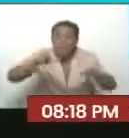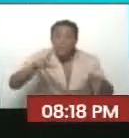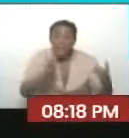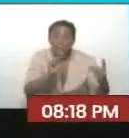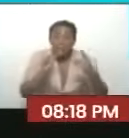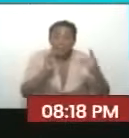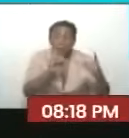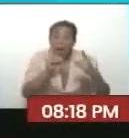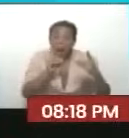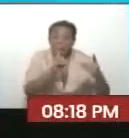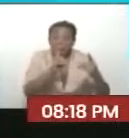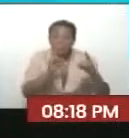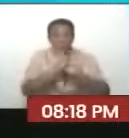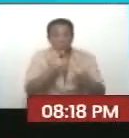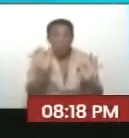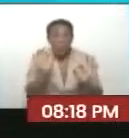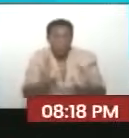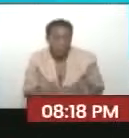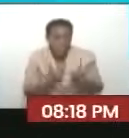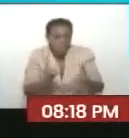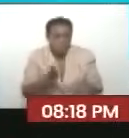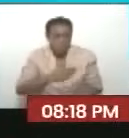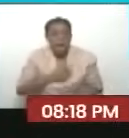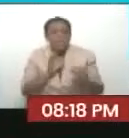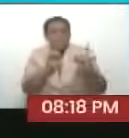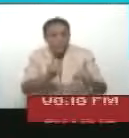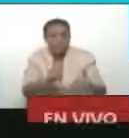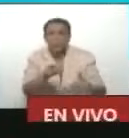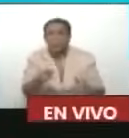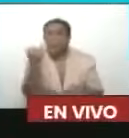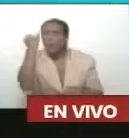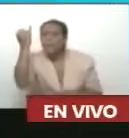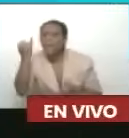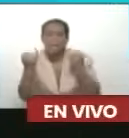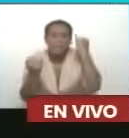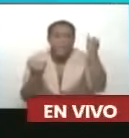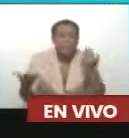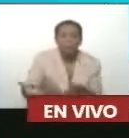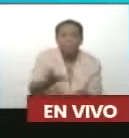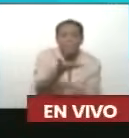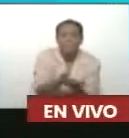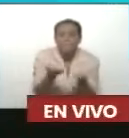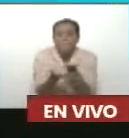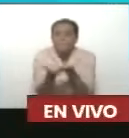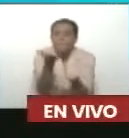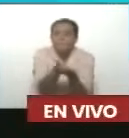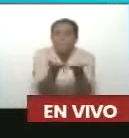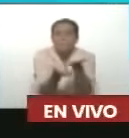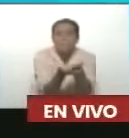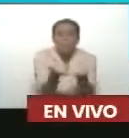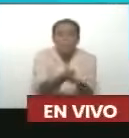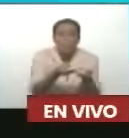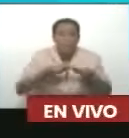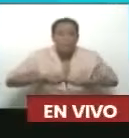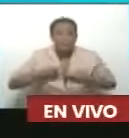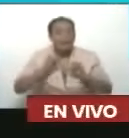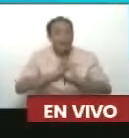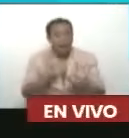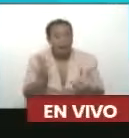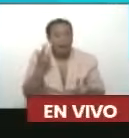debate democrático, para la toma de decisiones. ¿Correcto? Y es por eso